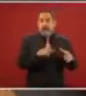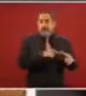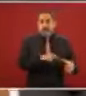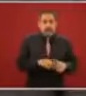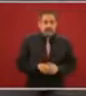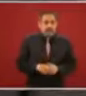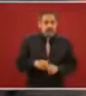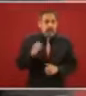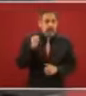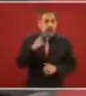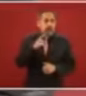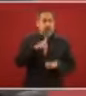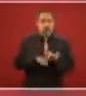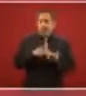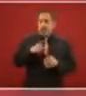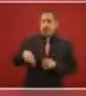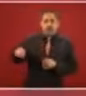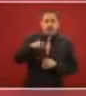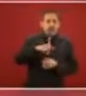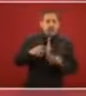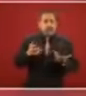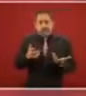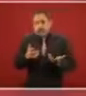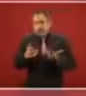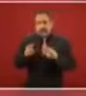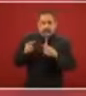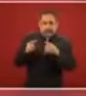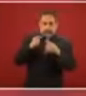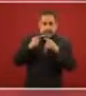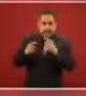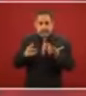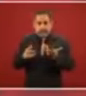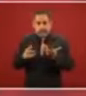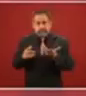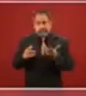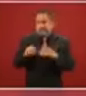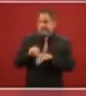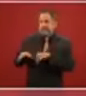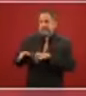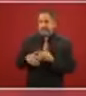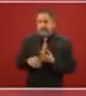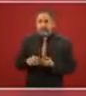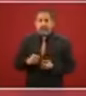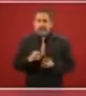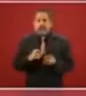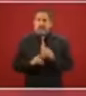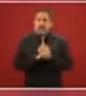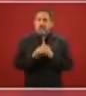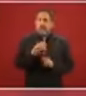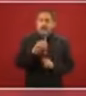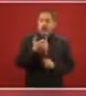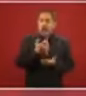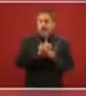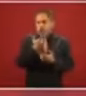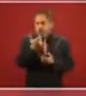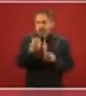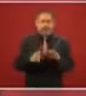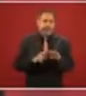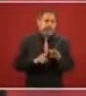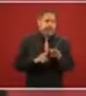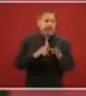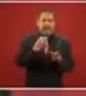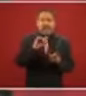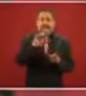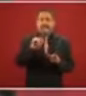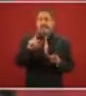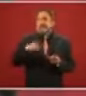a todos los órdenes de la vida pública. No solo es crisis económica, no solo es crisis de